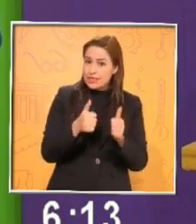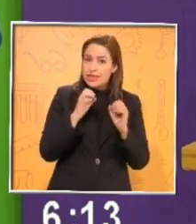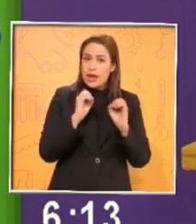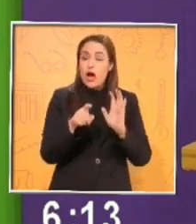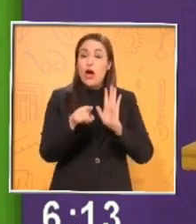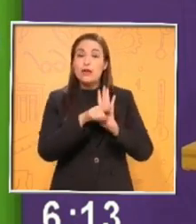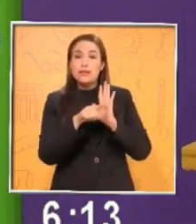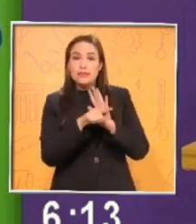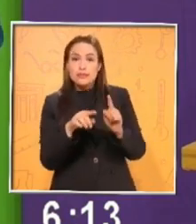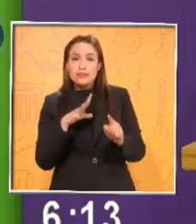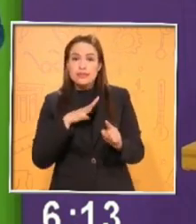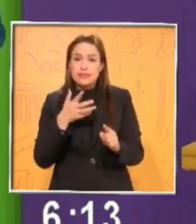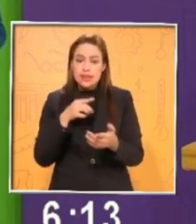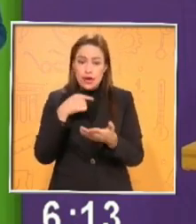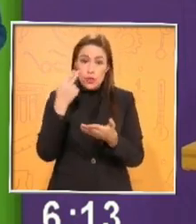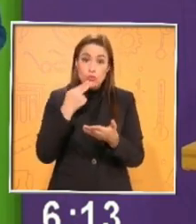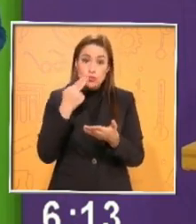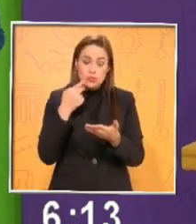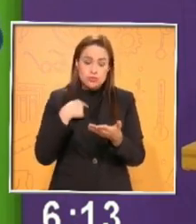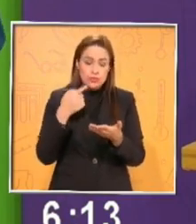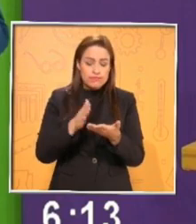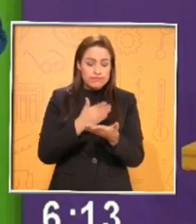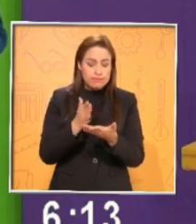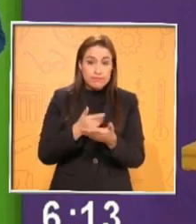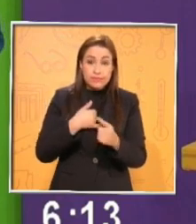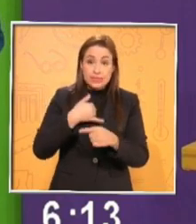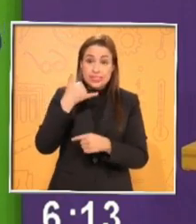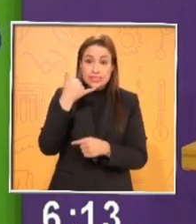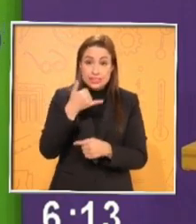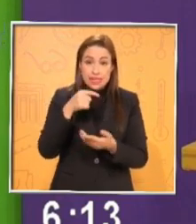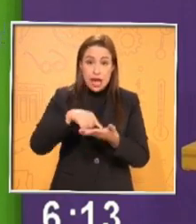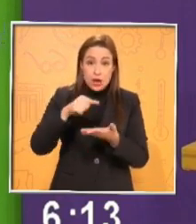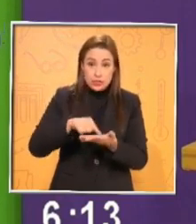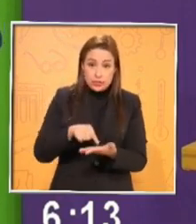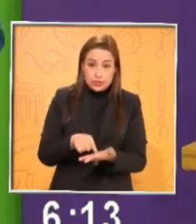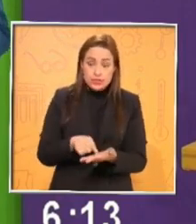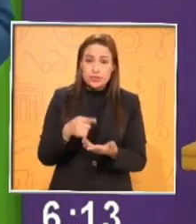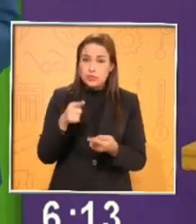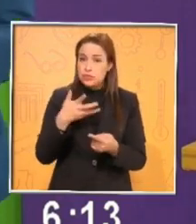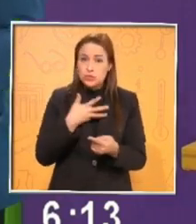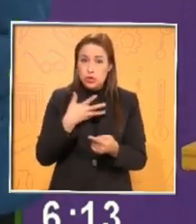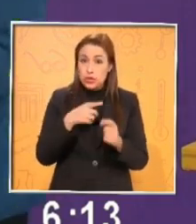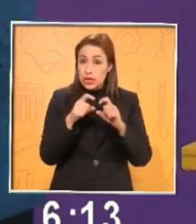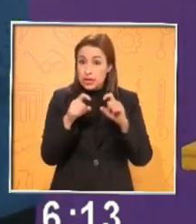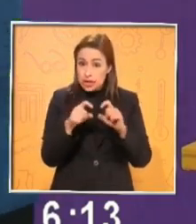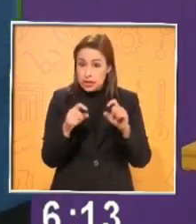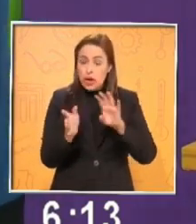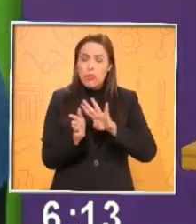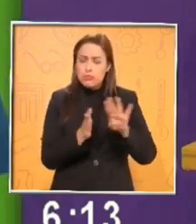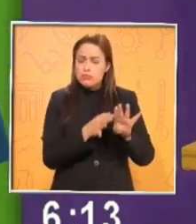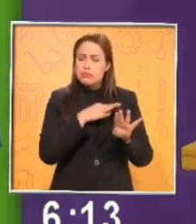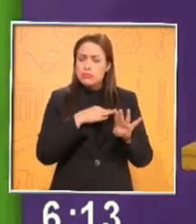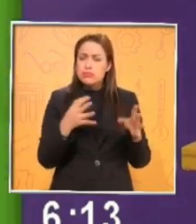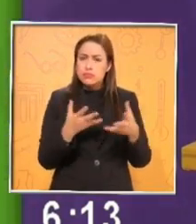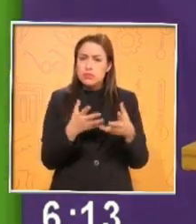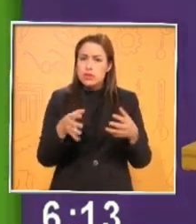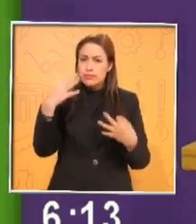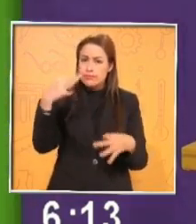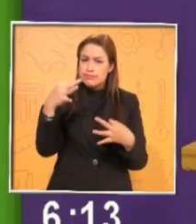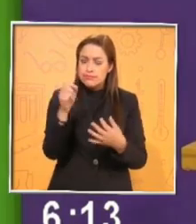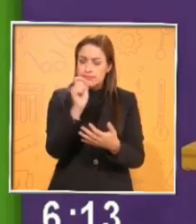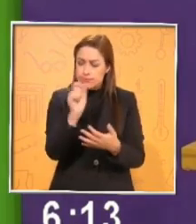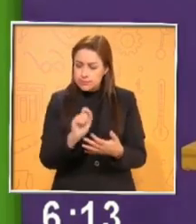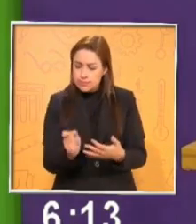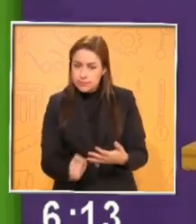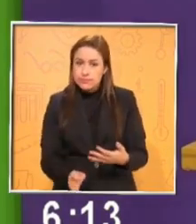página, ustedes, si no tenían el guión a la mano, la podíamos haber hecho en una hoja de máquina, tranquilamente. ¿Ok?